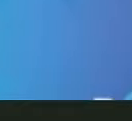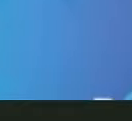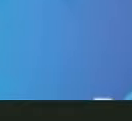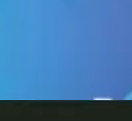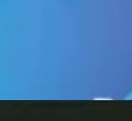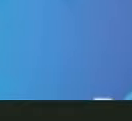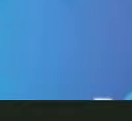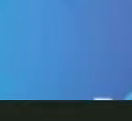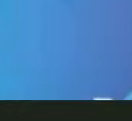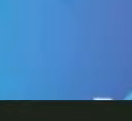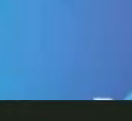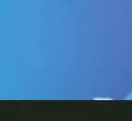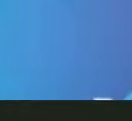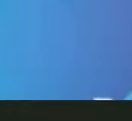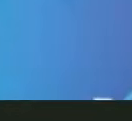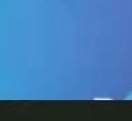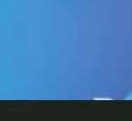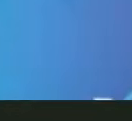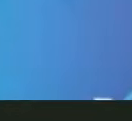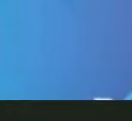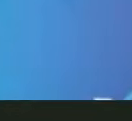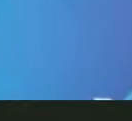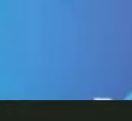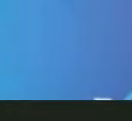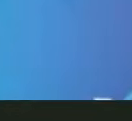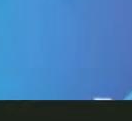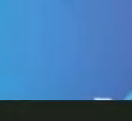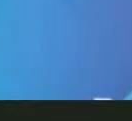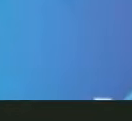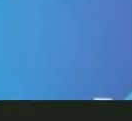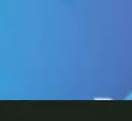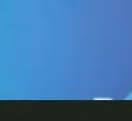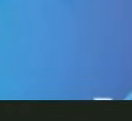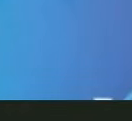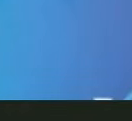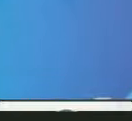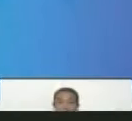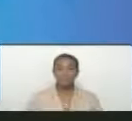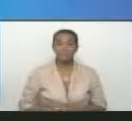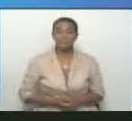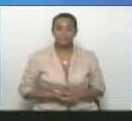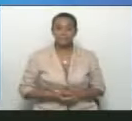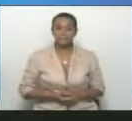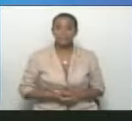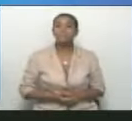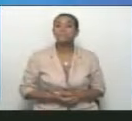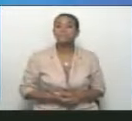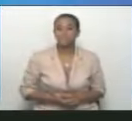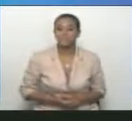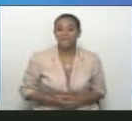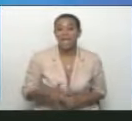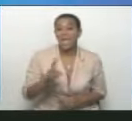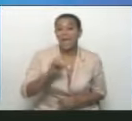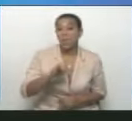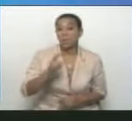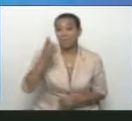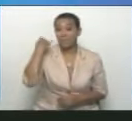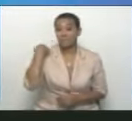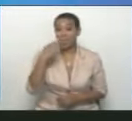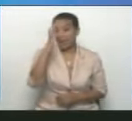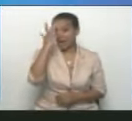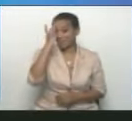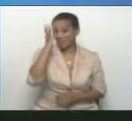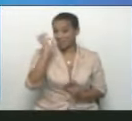alegría, más sonrisa. Aquí estamos, programa número 34. Ah, el lunes pasado, lunes de